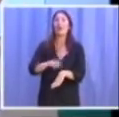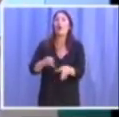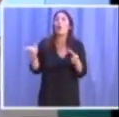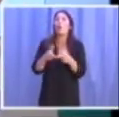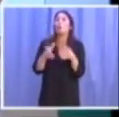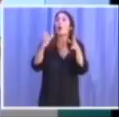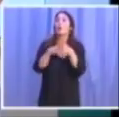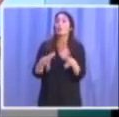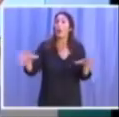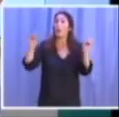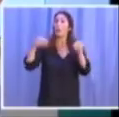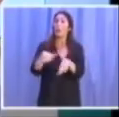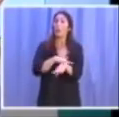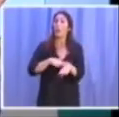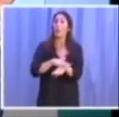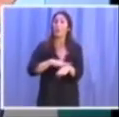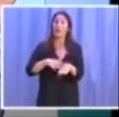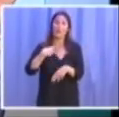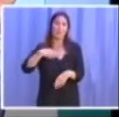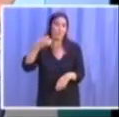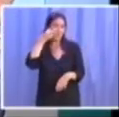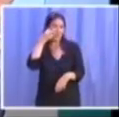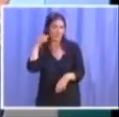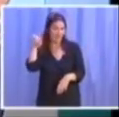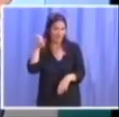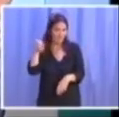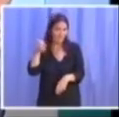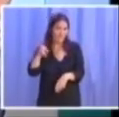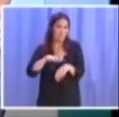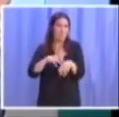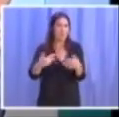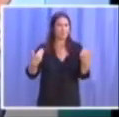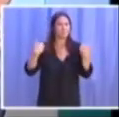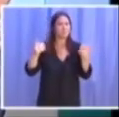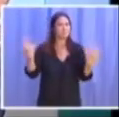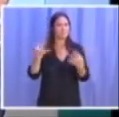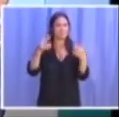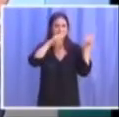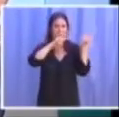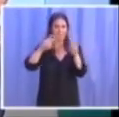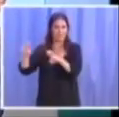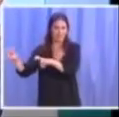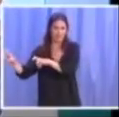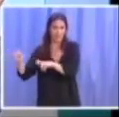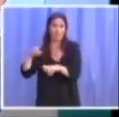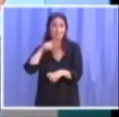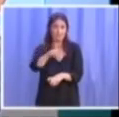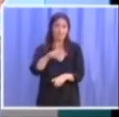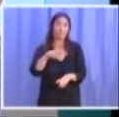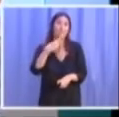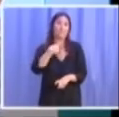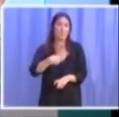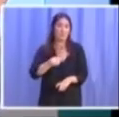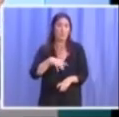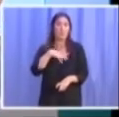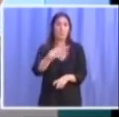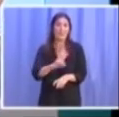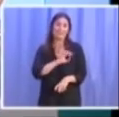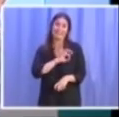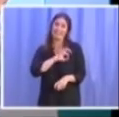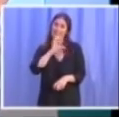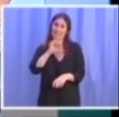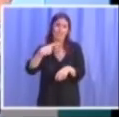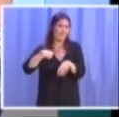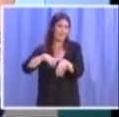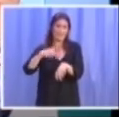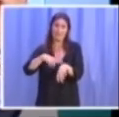de Andalucía del gobierno de Manuel Chávez para llevar las cuestiones en esta materia. Y dijo que era posible y 12 años después